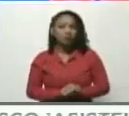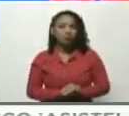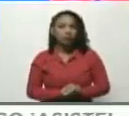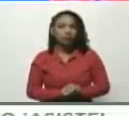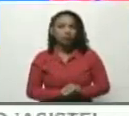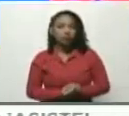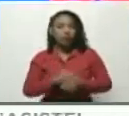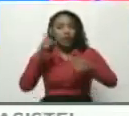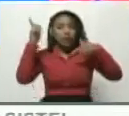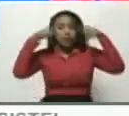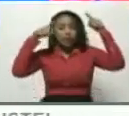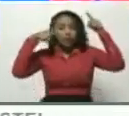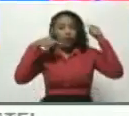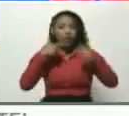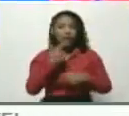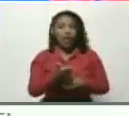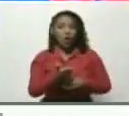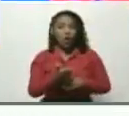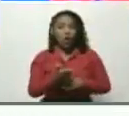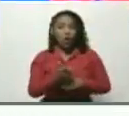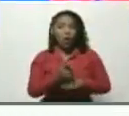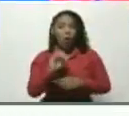Y Chávez dijo,